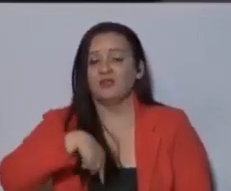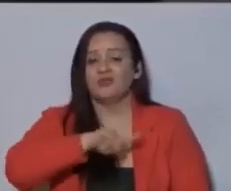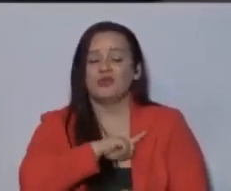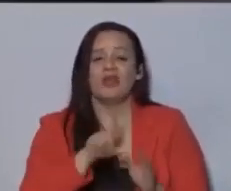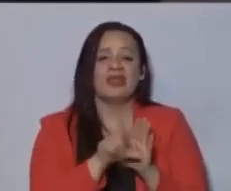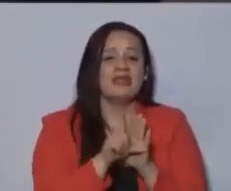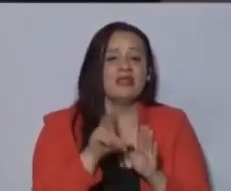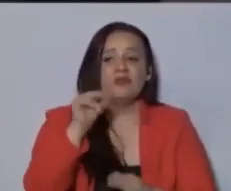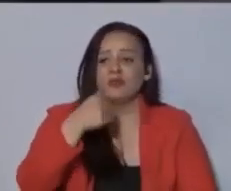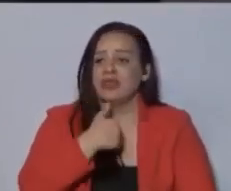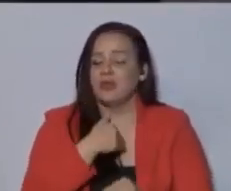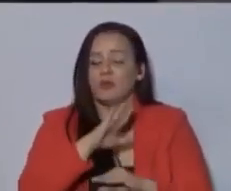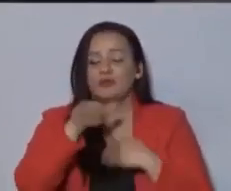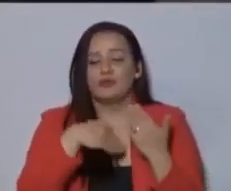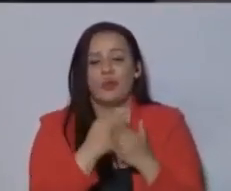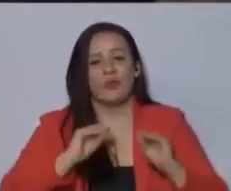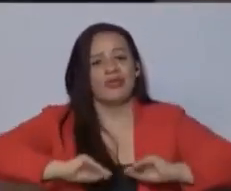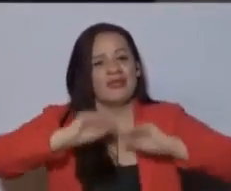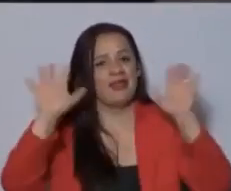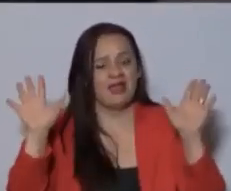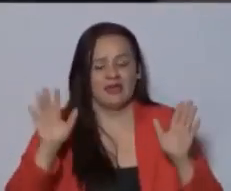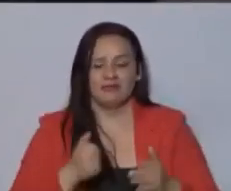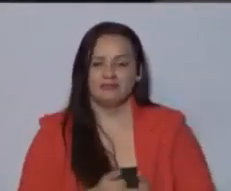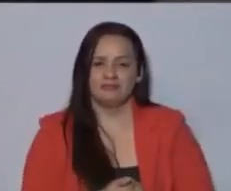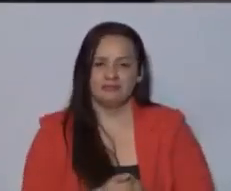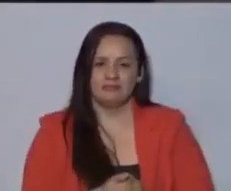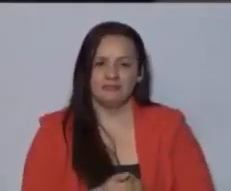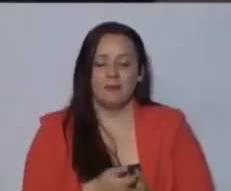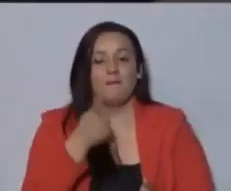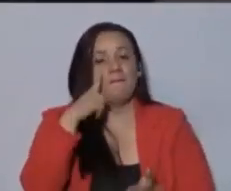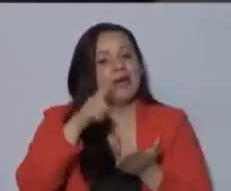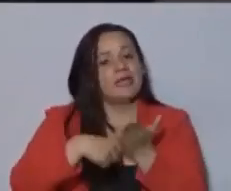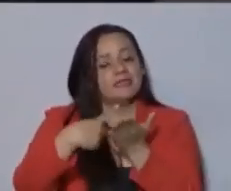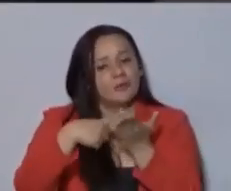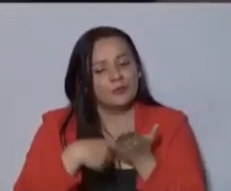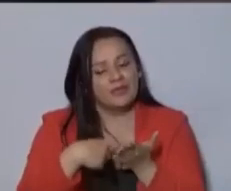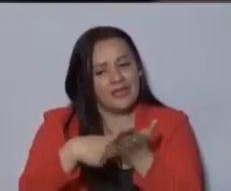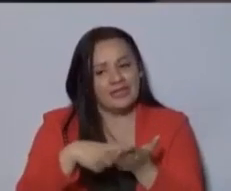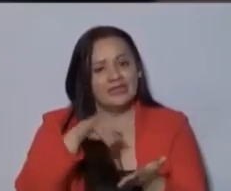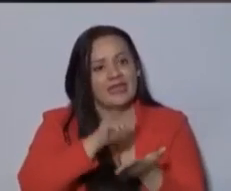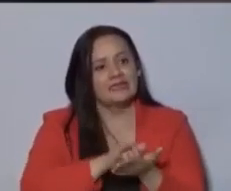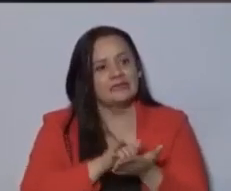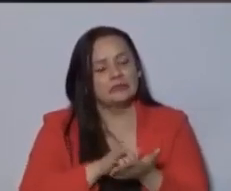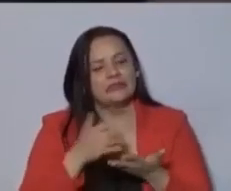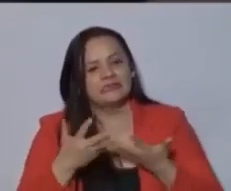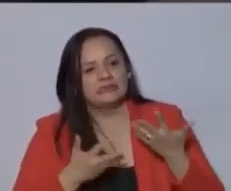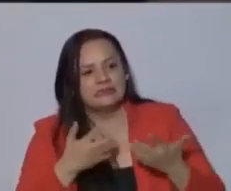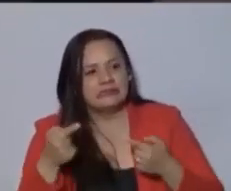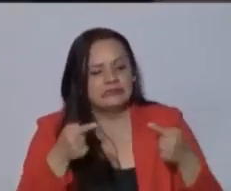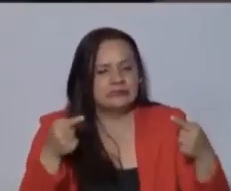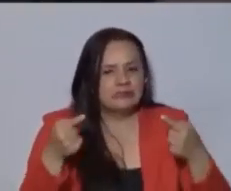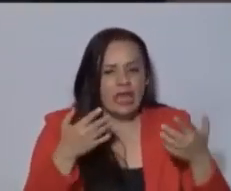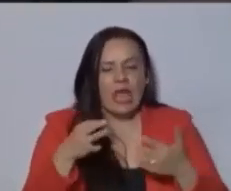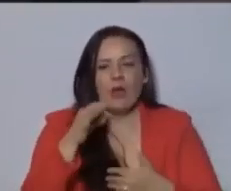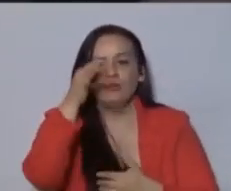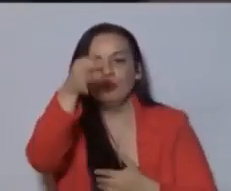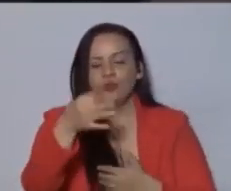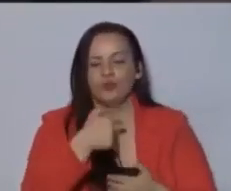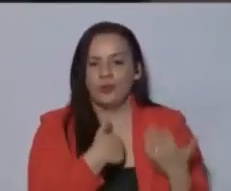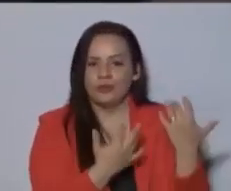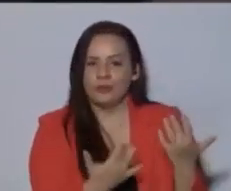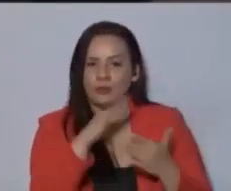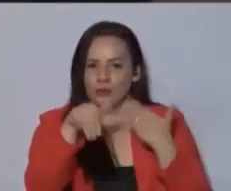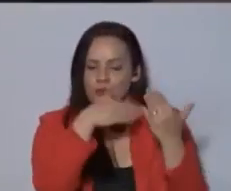tener todo el contexto. ¿Okay? Entonces, para la discusión de los dilemas de futuro, yo espero que tengamos todo